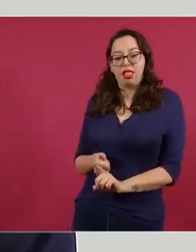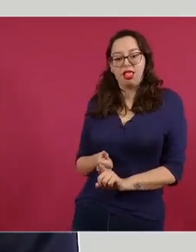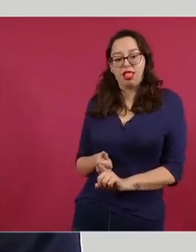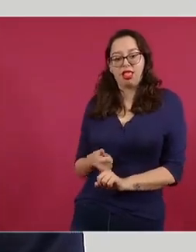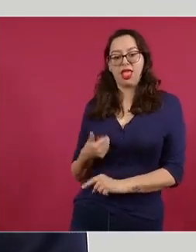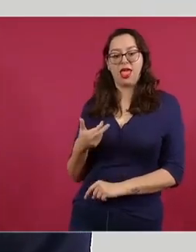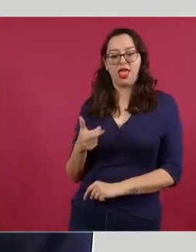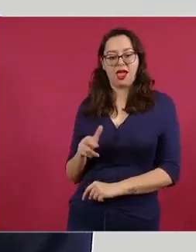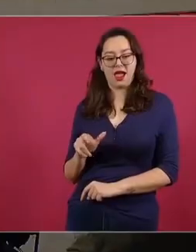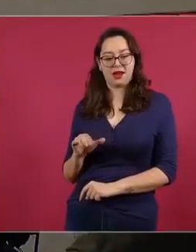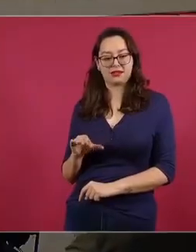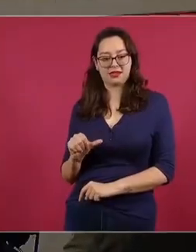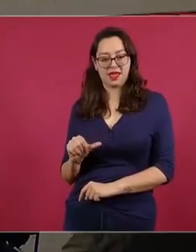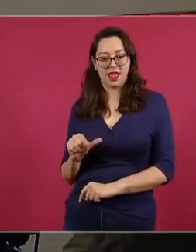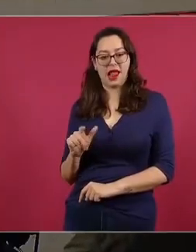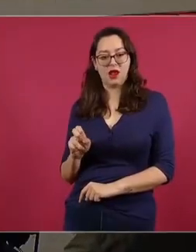contratos,